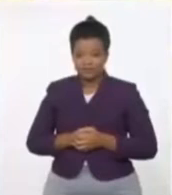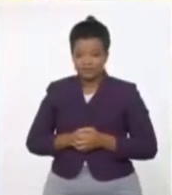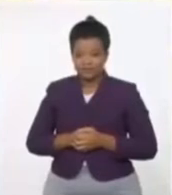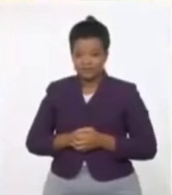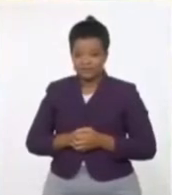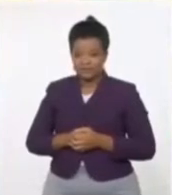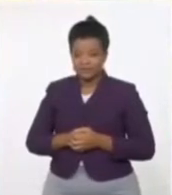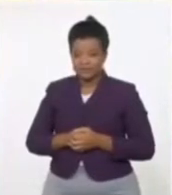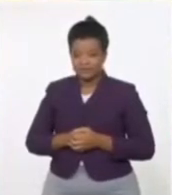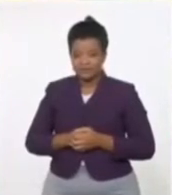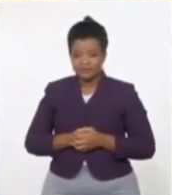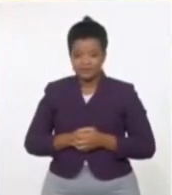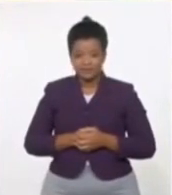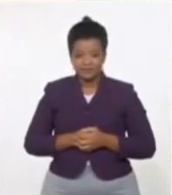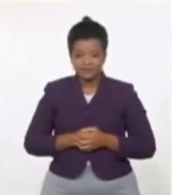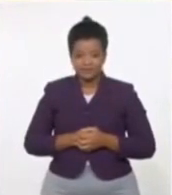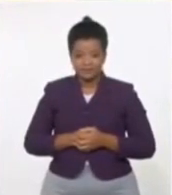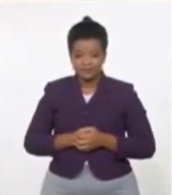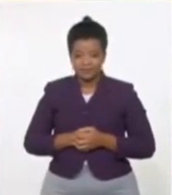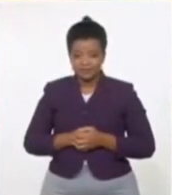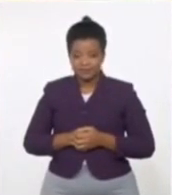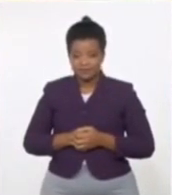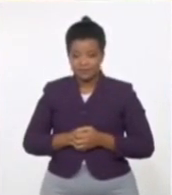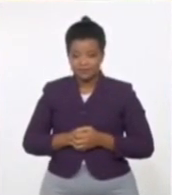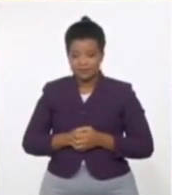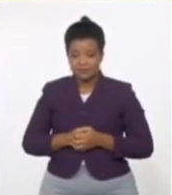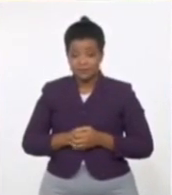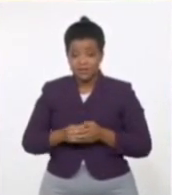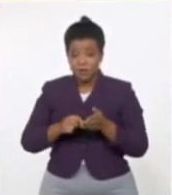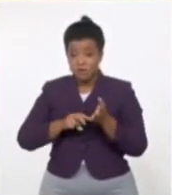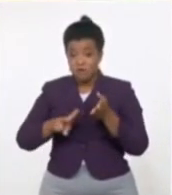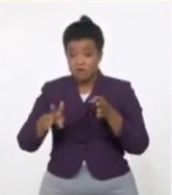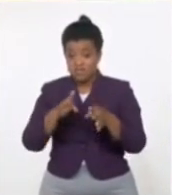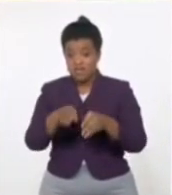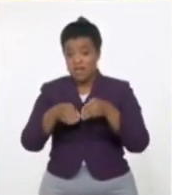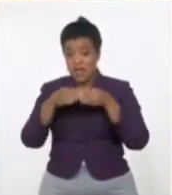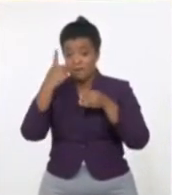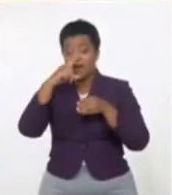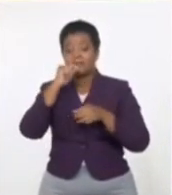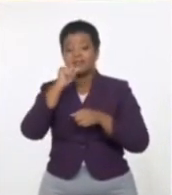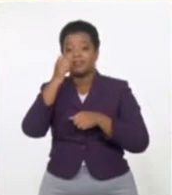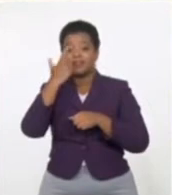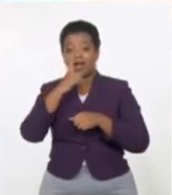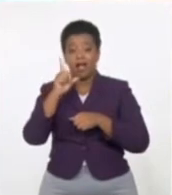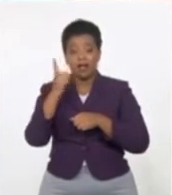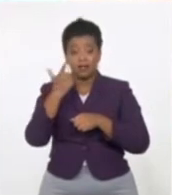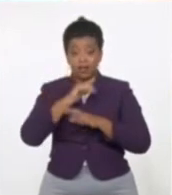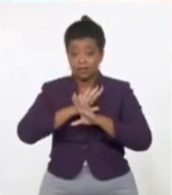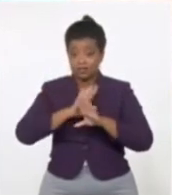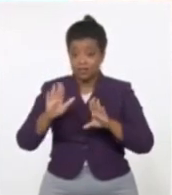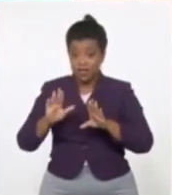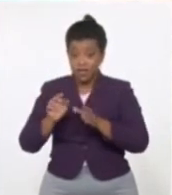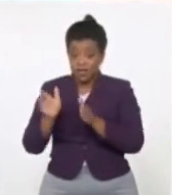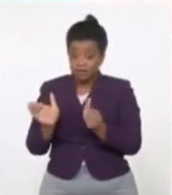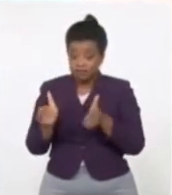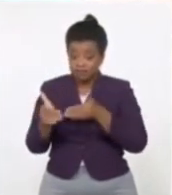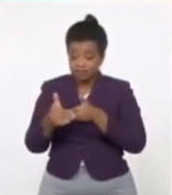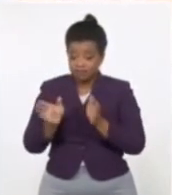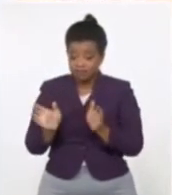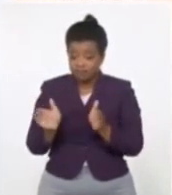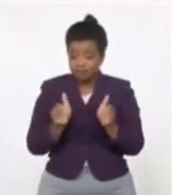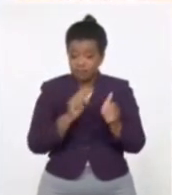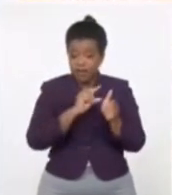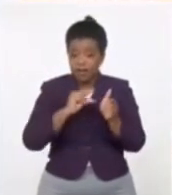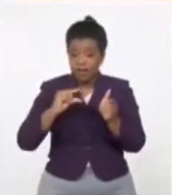Una vez que llegó a la provincia, en el traslado que se hizo desde el 6GB hasta nuestra droguería,